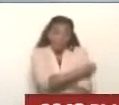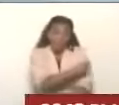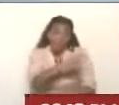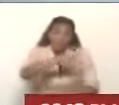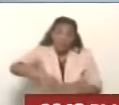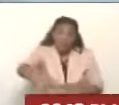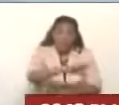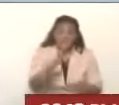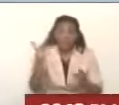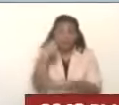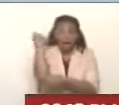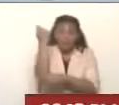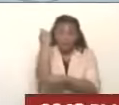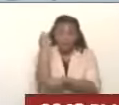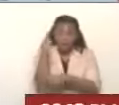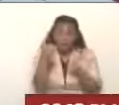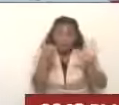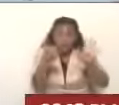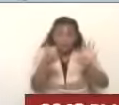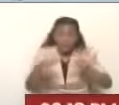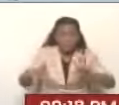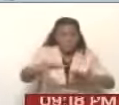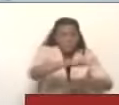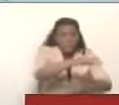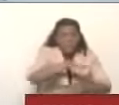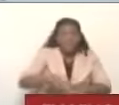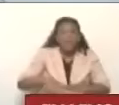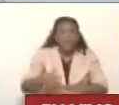hoy puede decir que